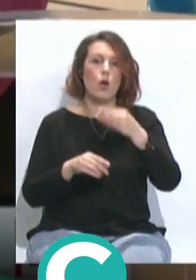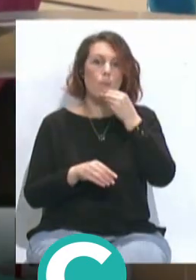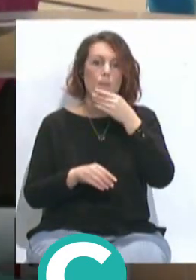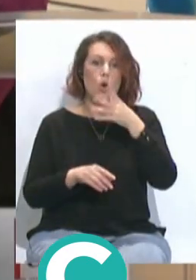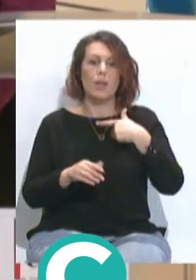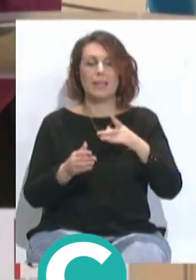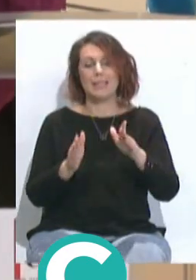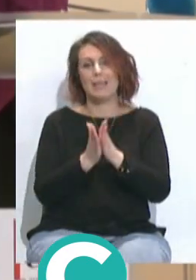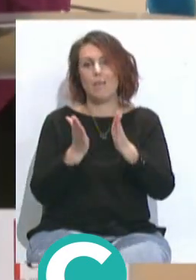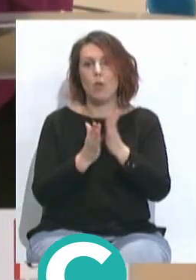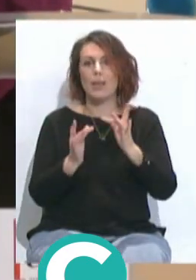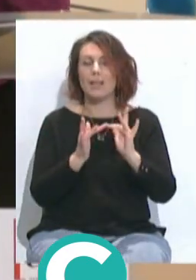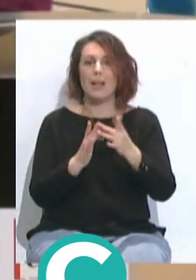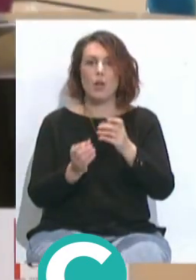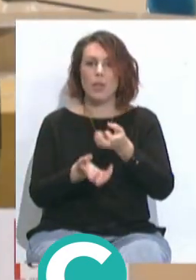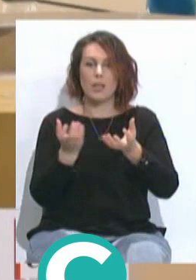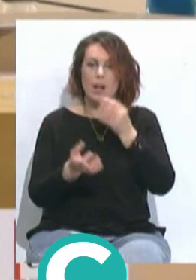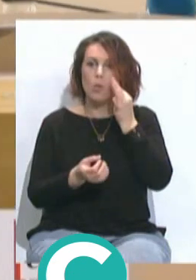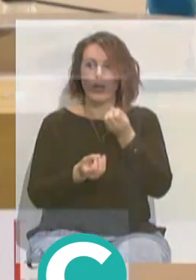digital Las Cocineras Cuentan.